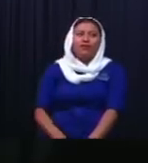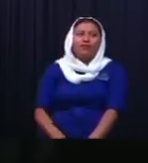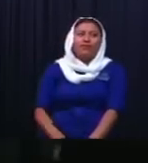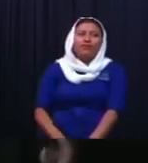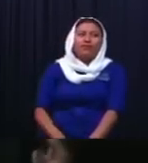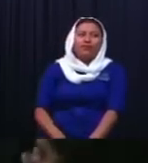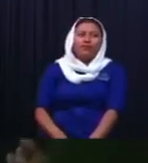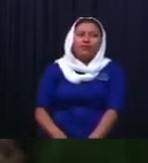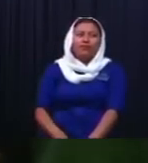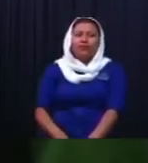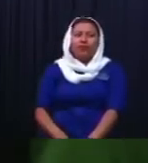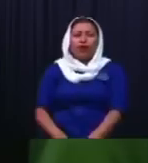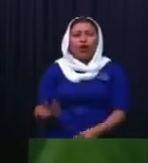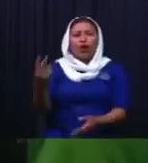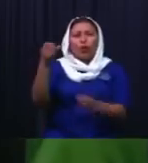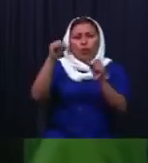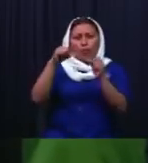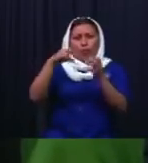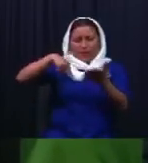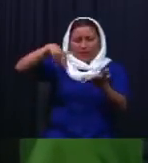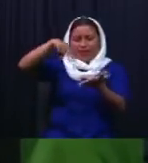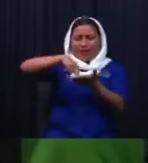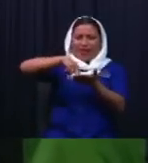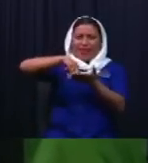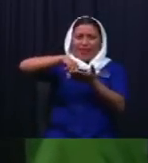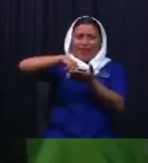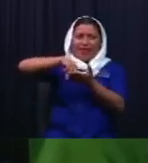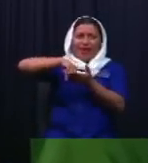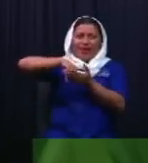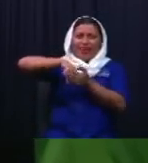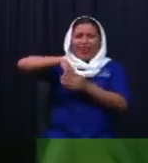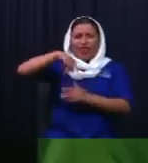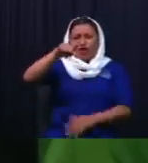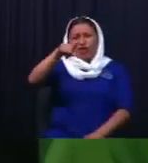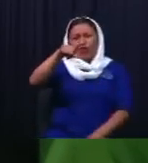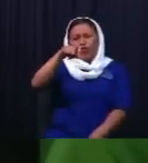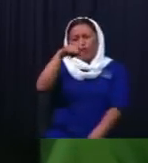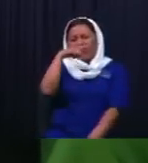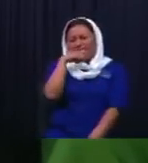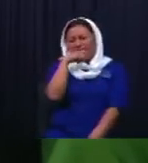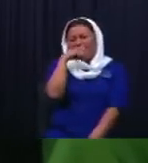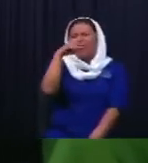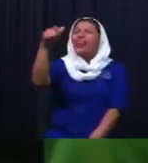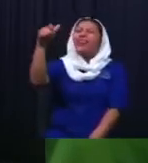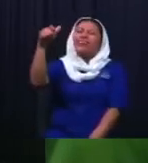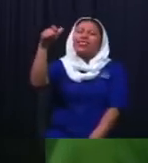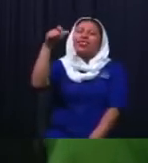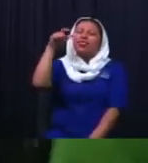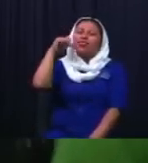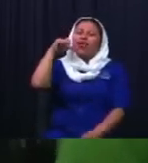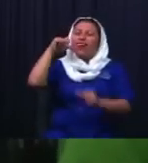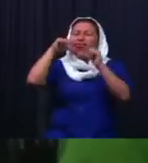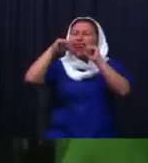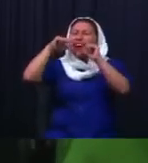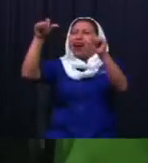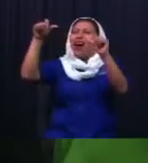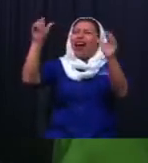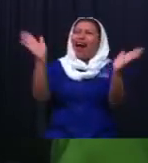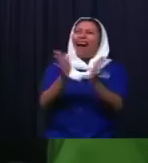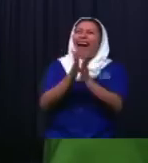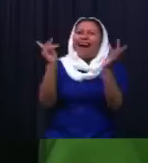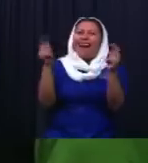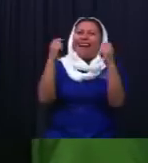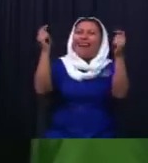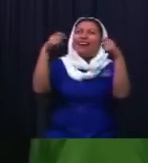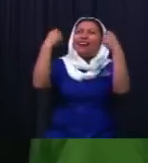acto profético delante de Dios, dale gritos de júbilo al Señor. Porque esa es la tienda